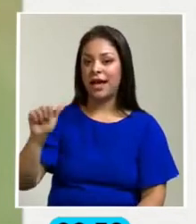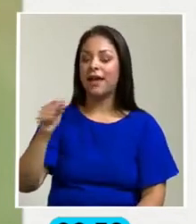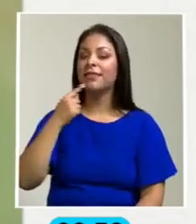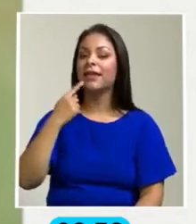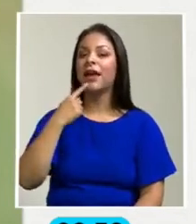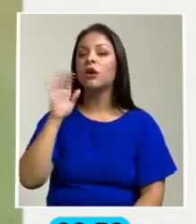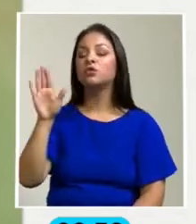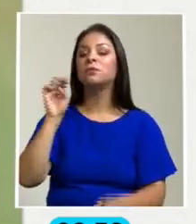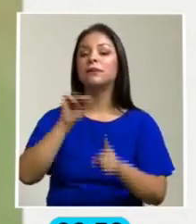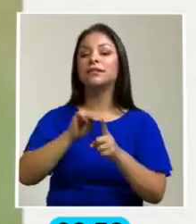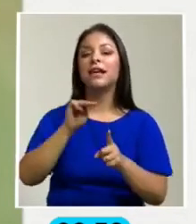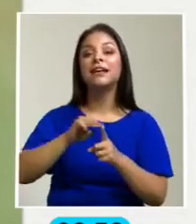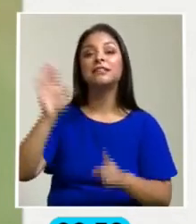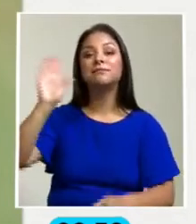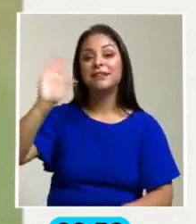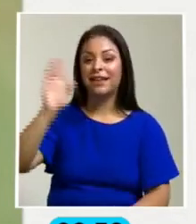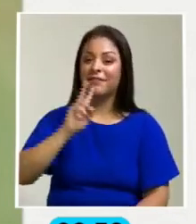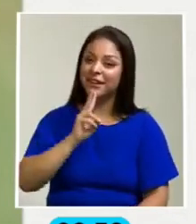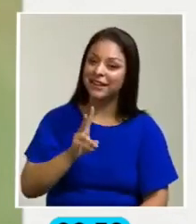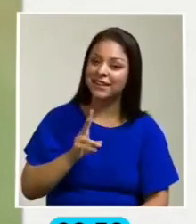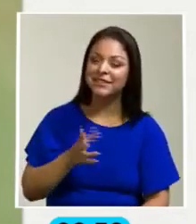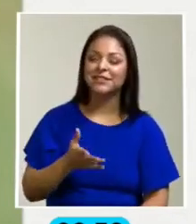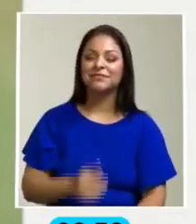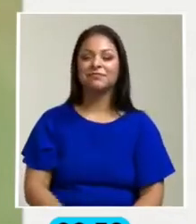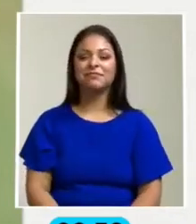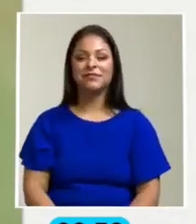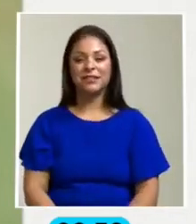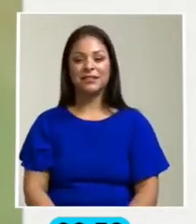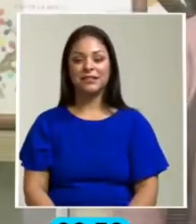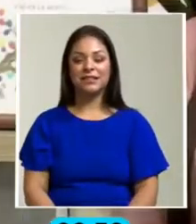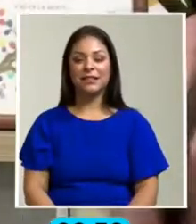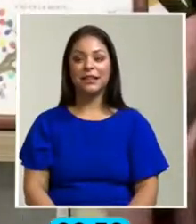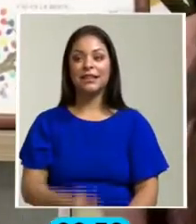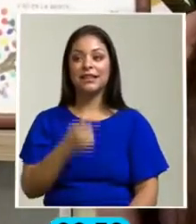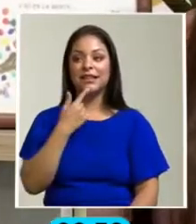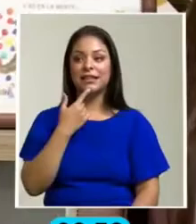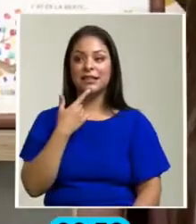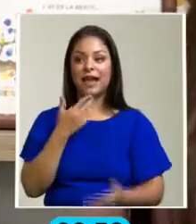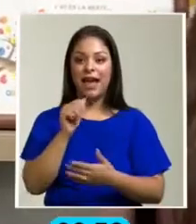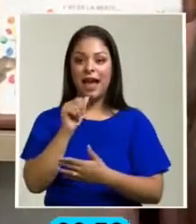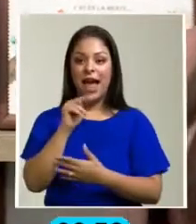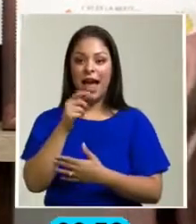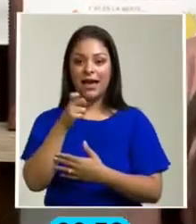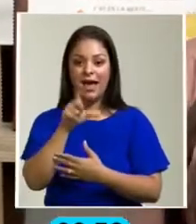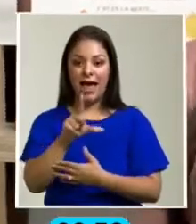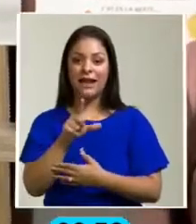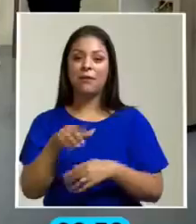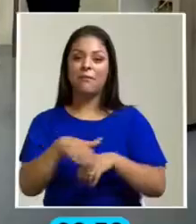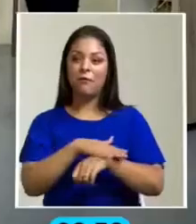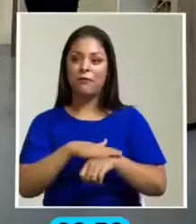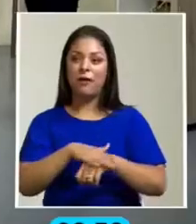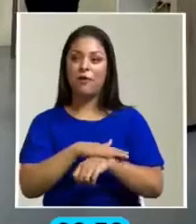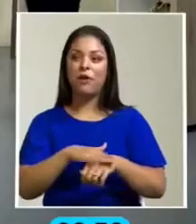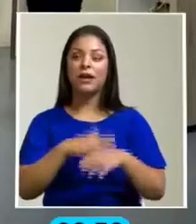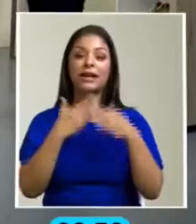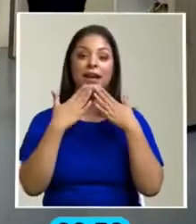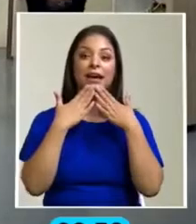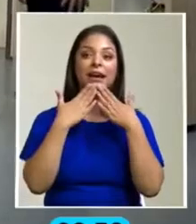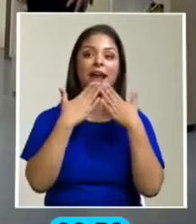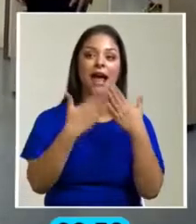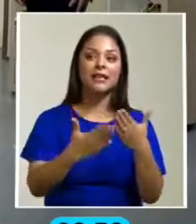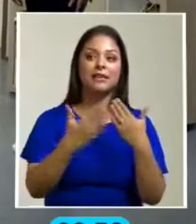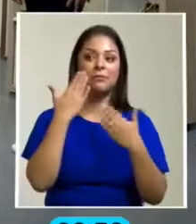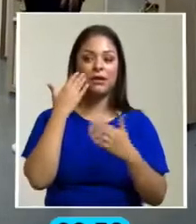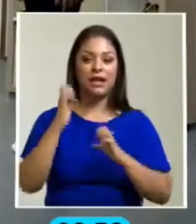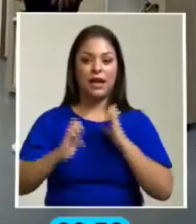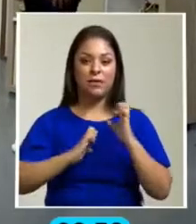despedida, ¿verdad, niños y niñas? Entonces, por acá, Ángel, yo quiero invitarte, por favor, agradecerte porque qué emoción